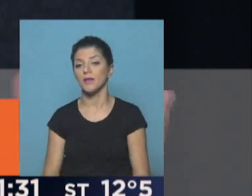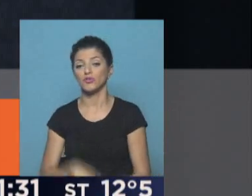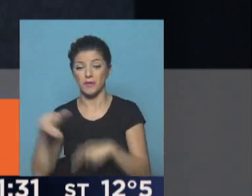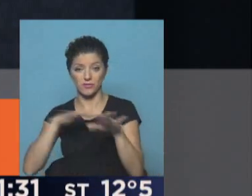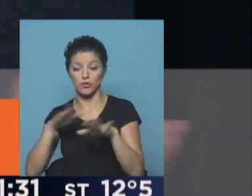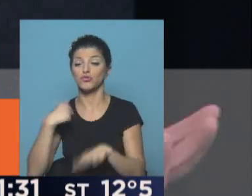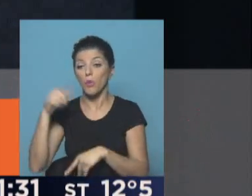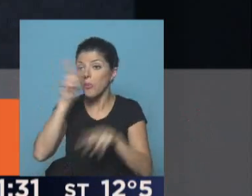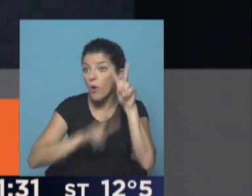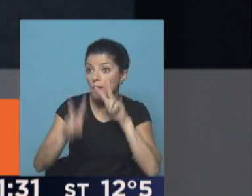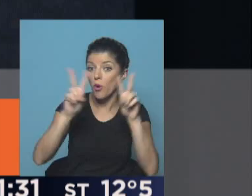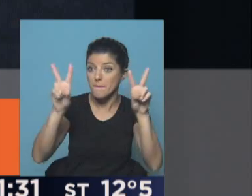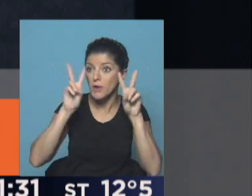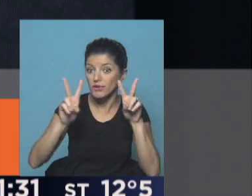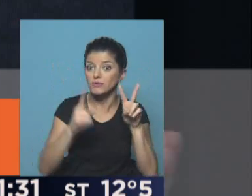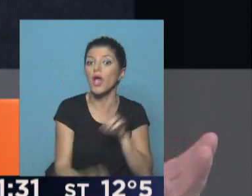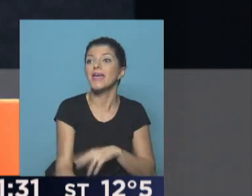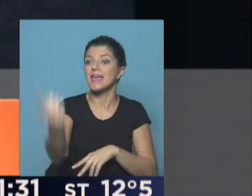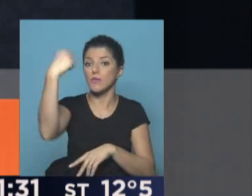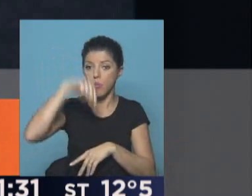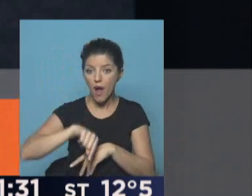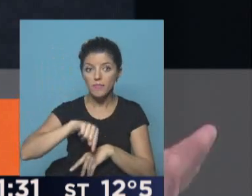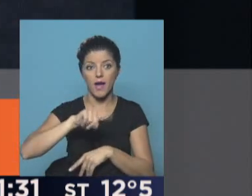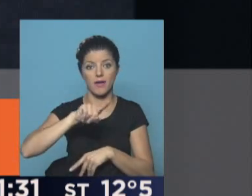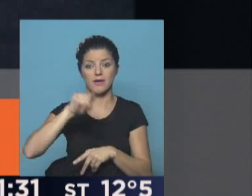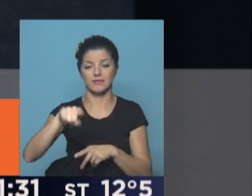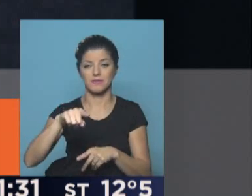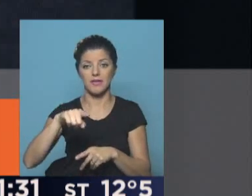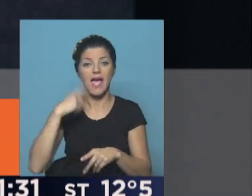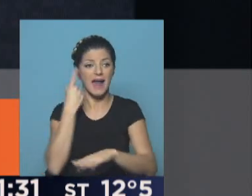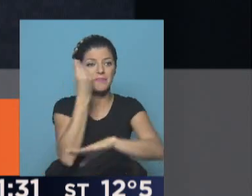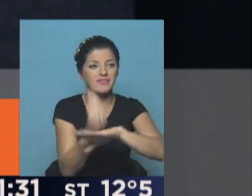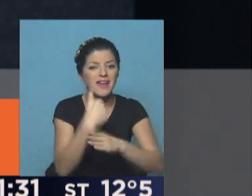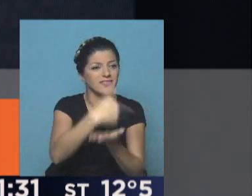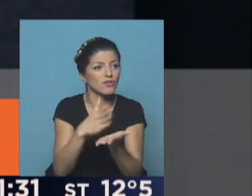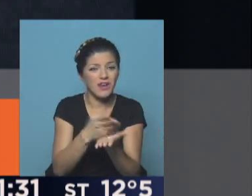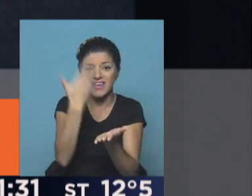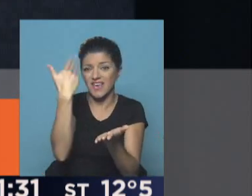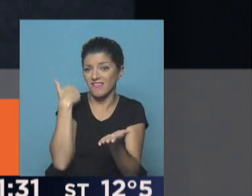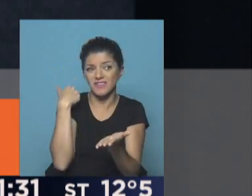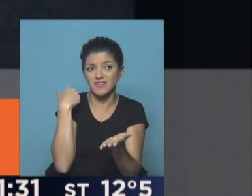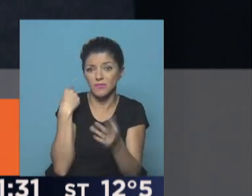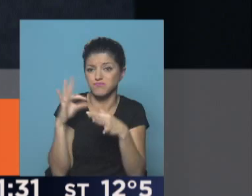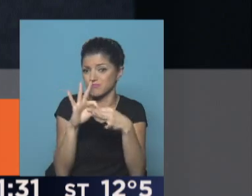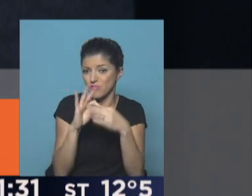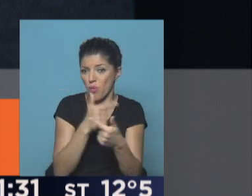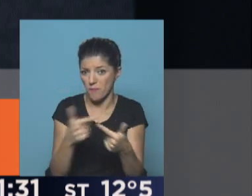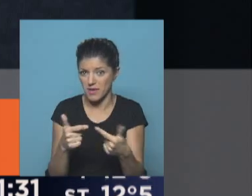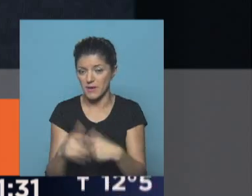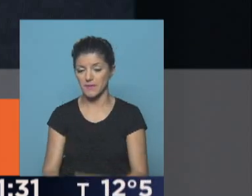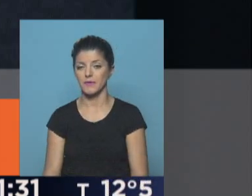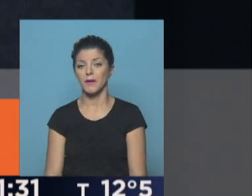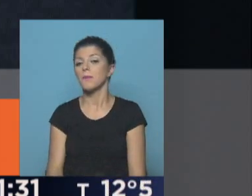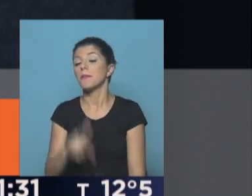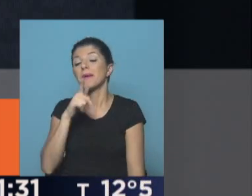aspiramos un peronismo que vuelva a expresar otros sectores que dejamos de representar durante un tiempo me parece que tienen otra